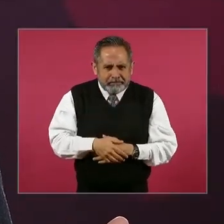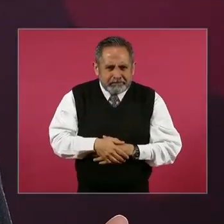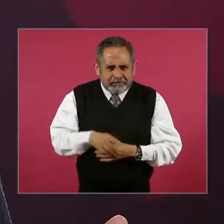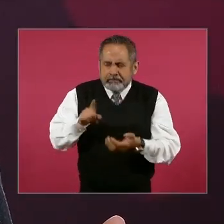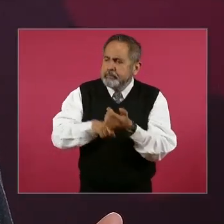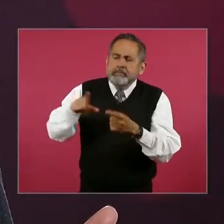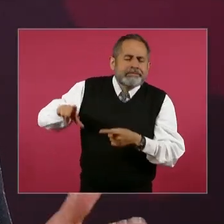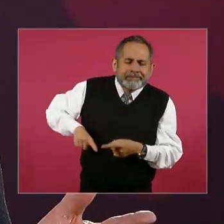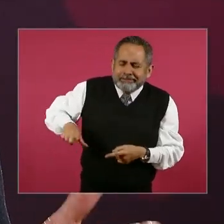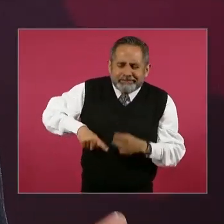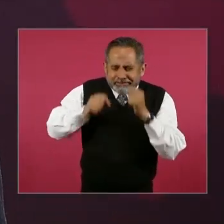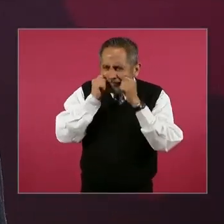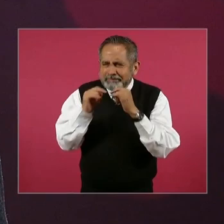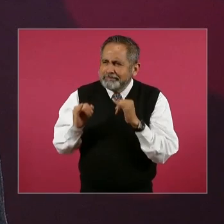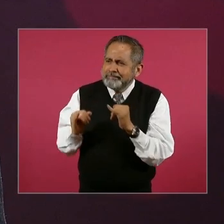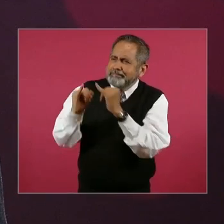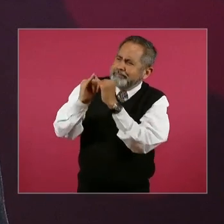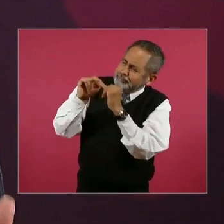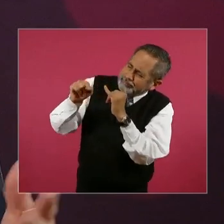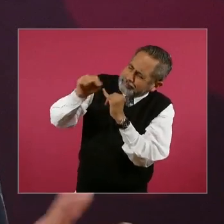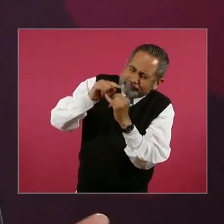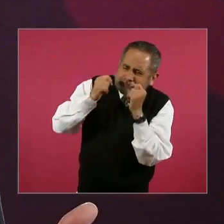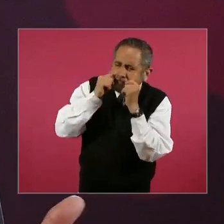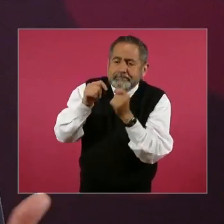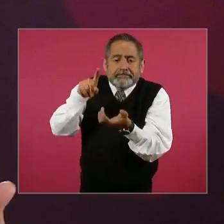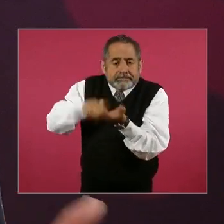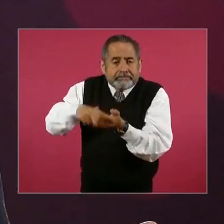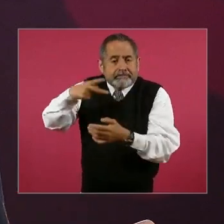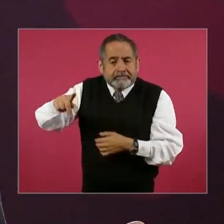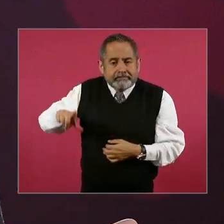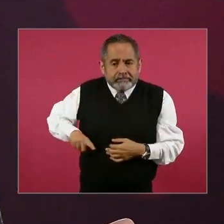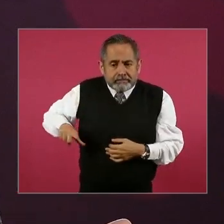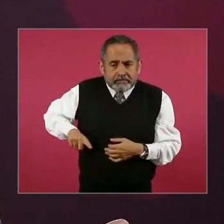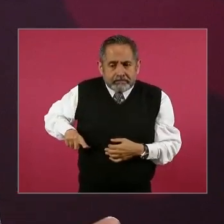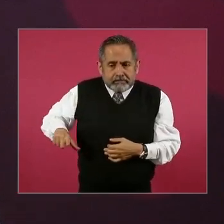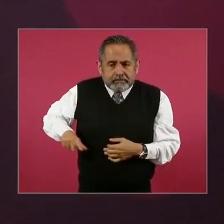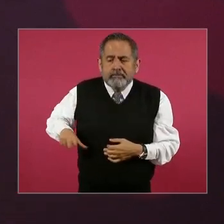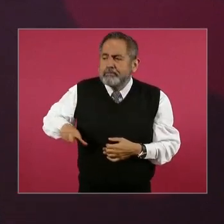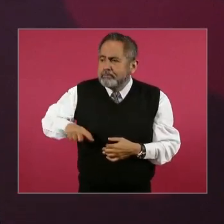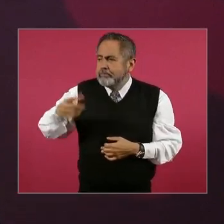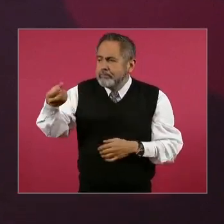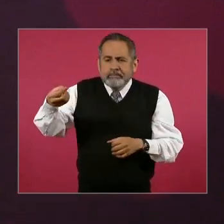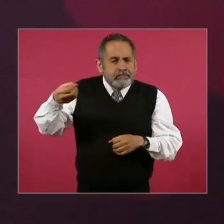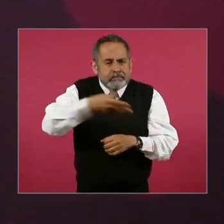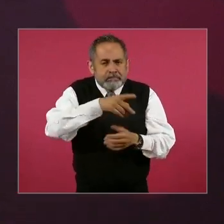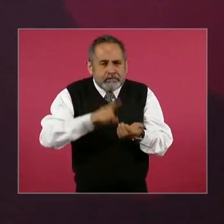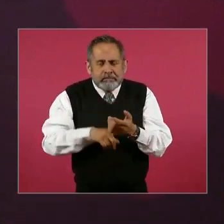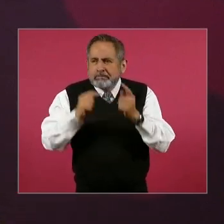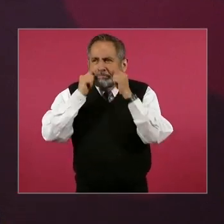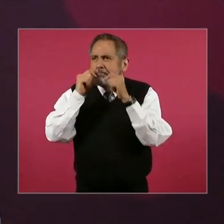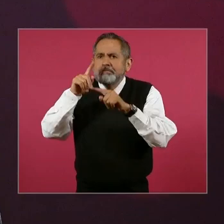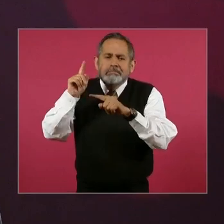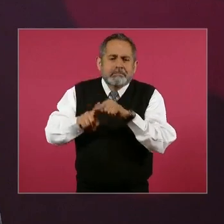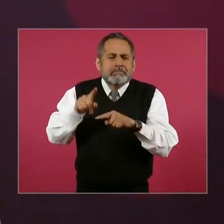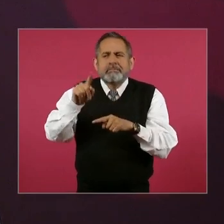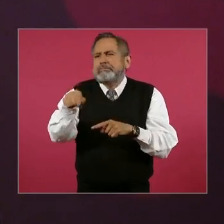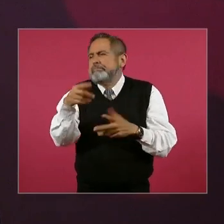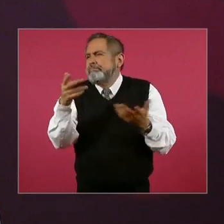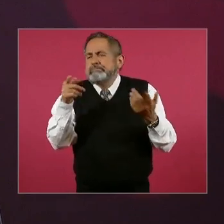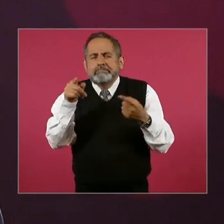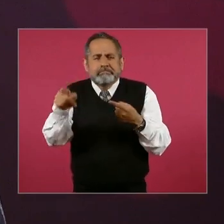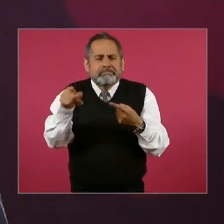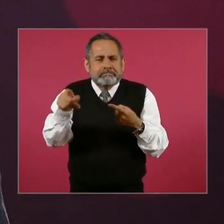es el gobierno la entidad pública que entrega dinero se llama gobierno no importa si